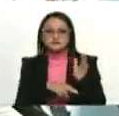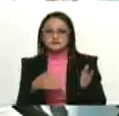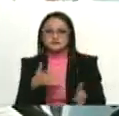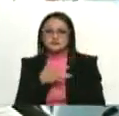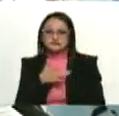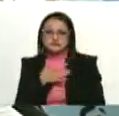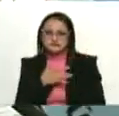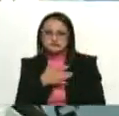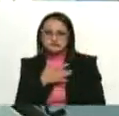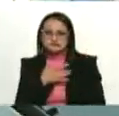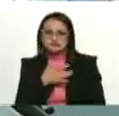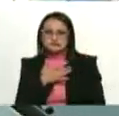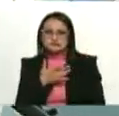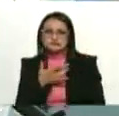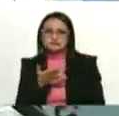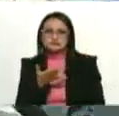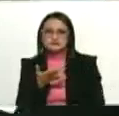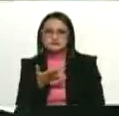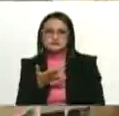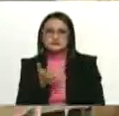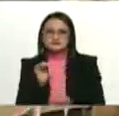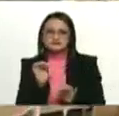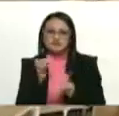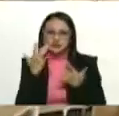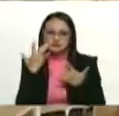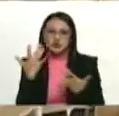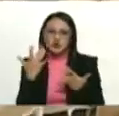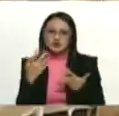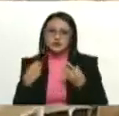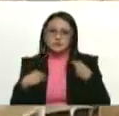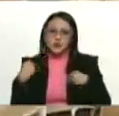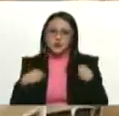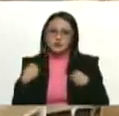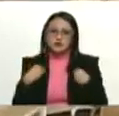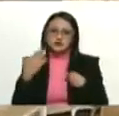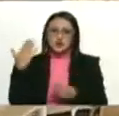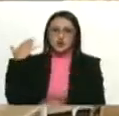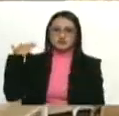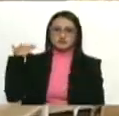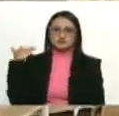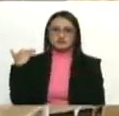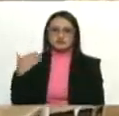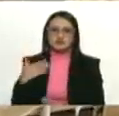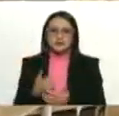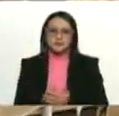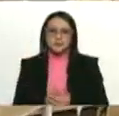sensible, porque comenzamos a ver con mucha preocupación desde hace un tiempo,